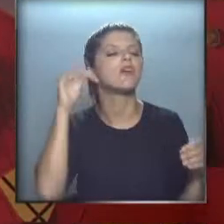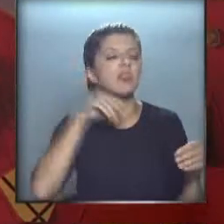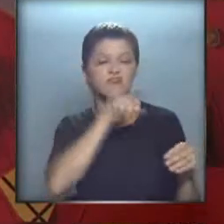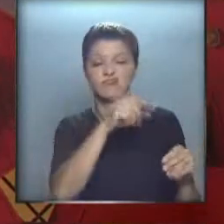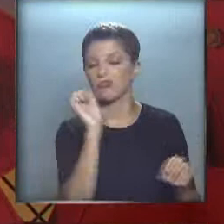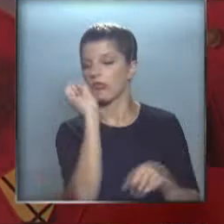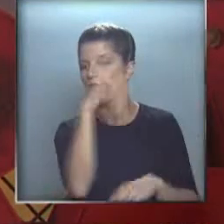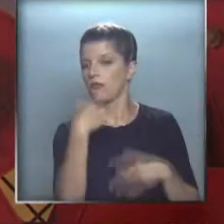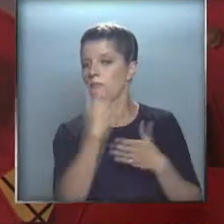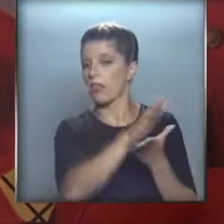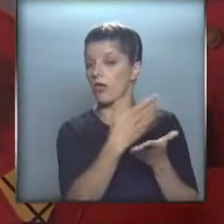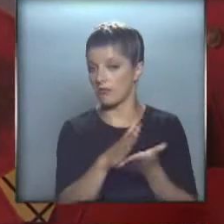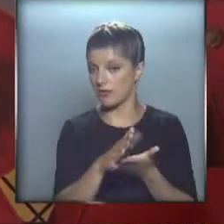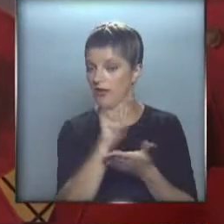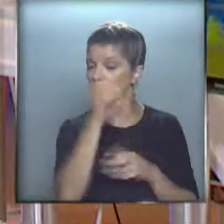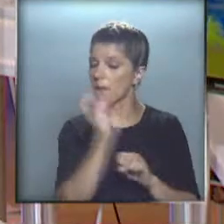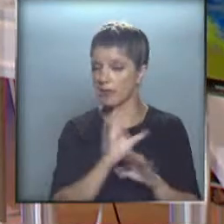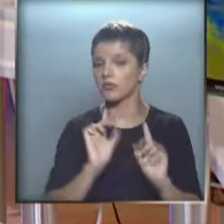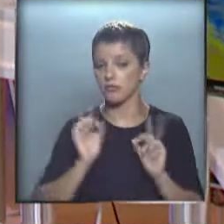que es algo. O sea, también.